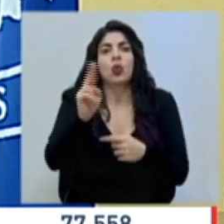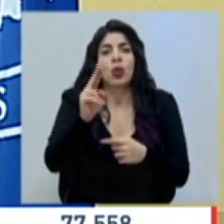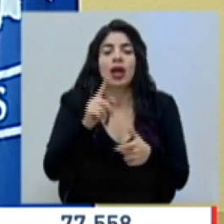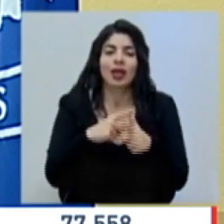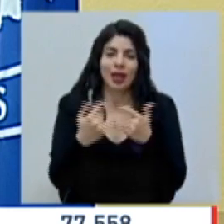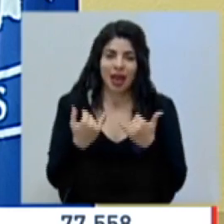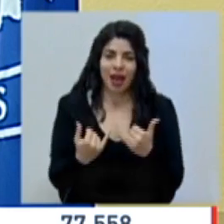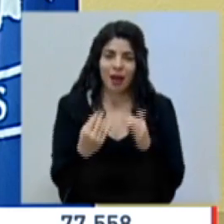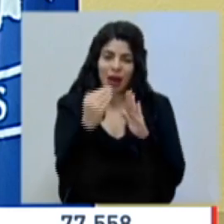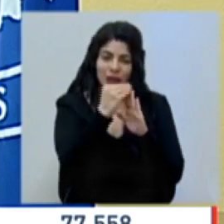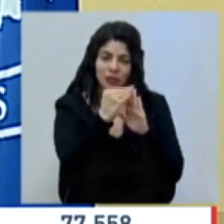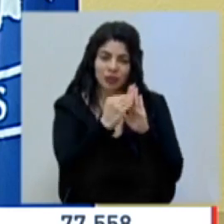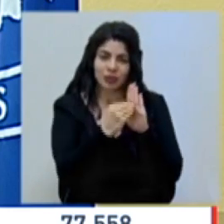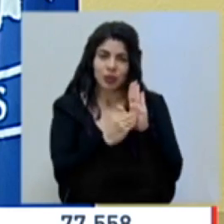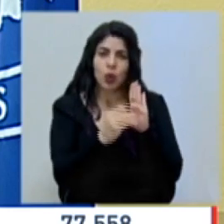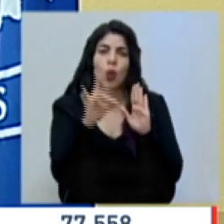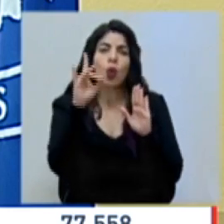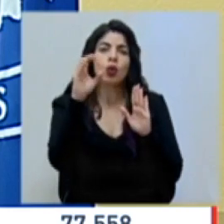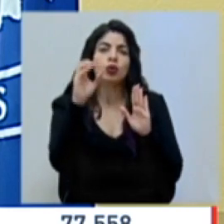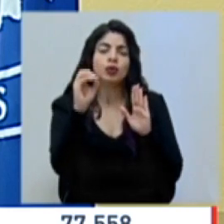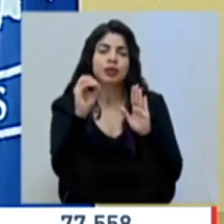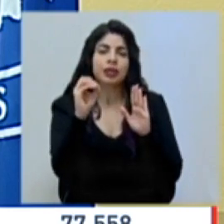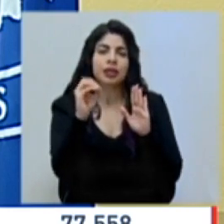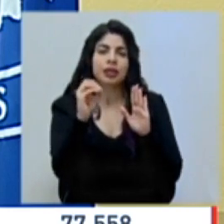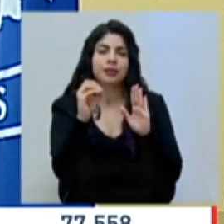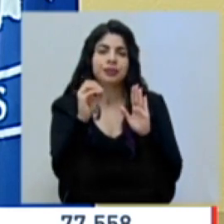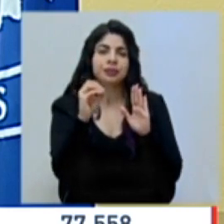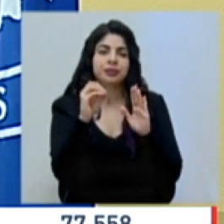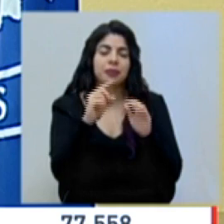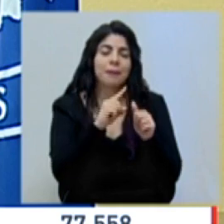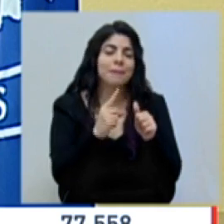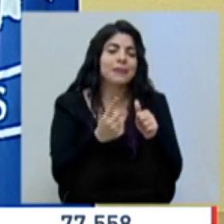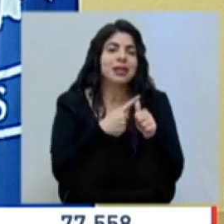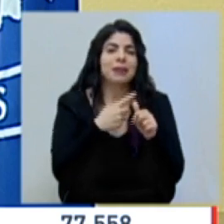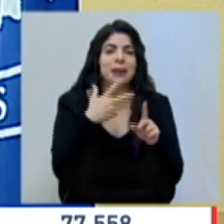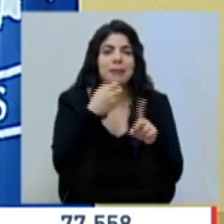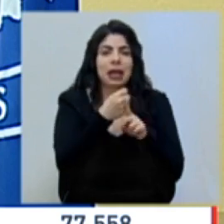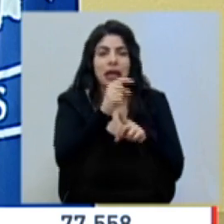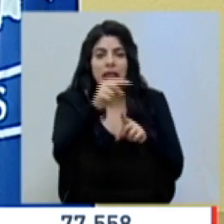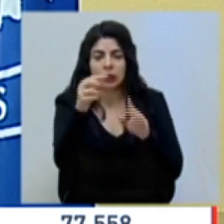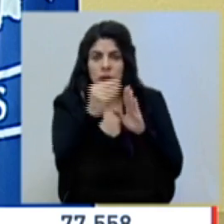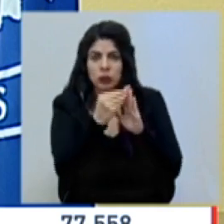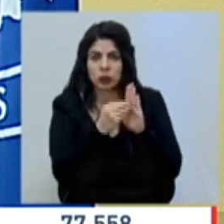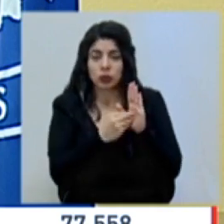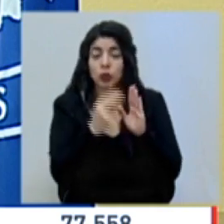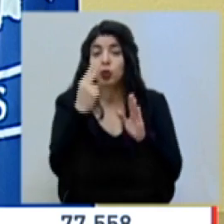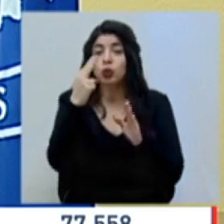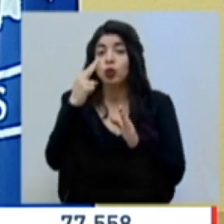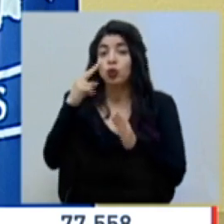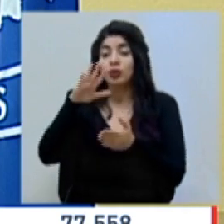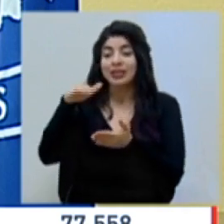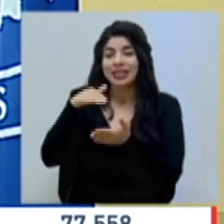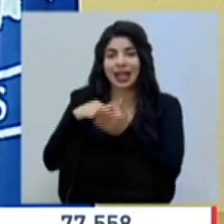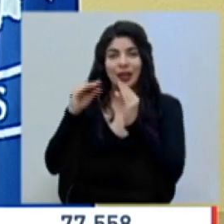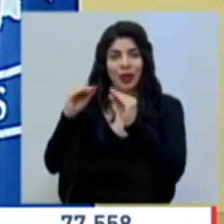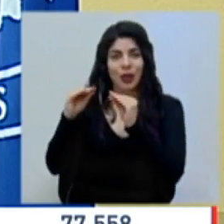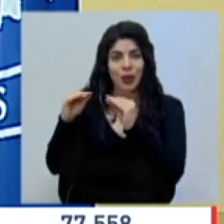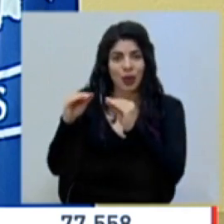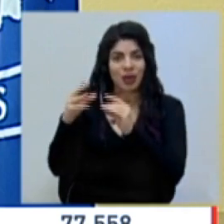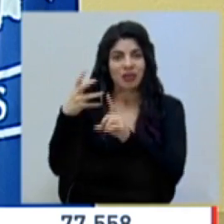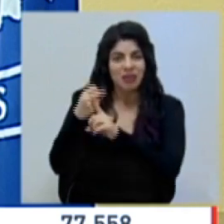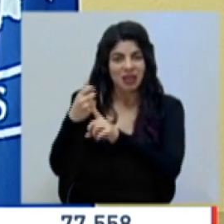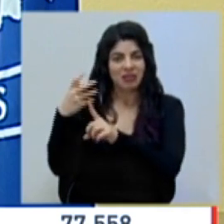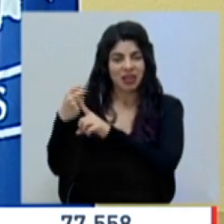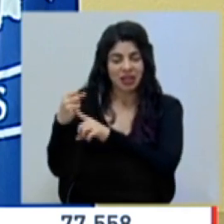estamos estableciendo estos 80 primeros impactos. 2 centros educativos afectados en la contabilidad que